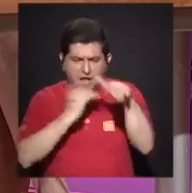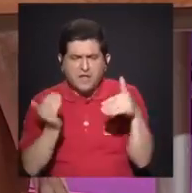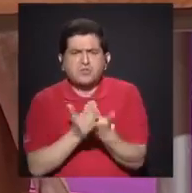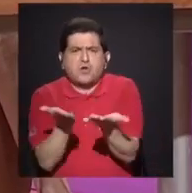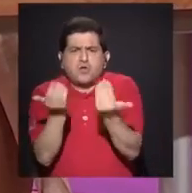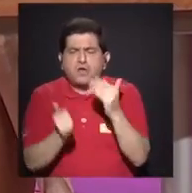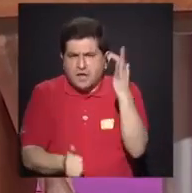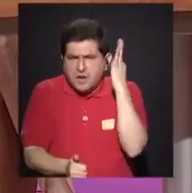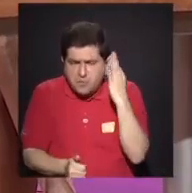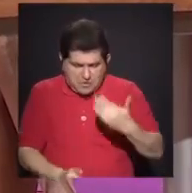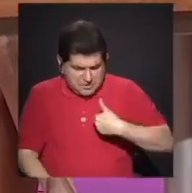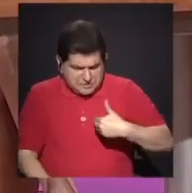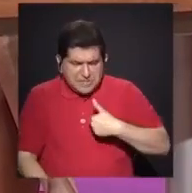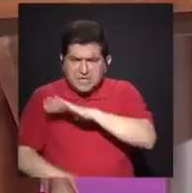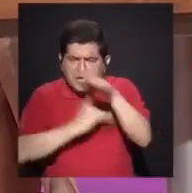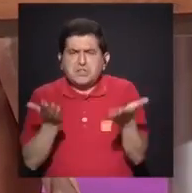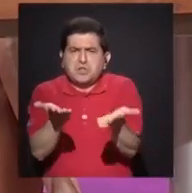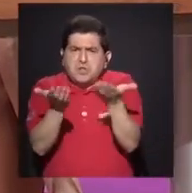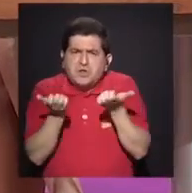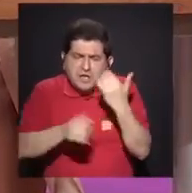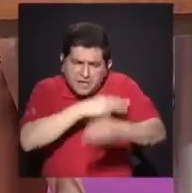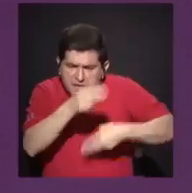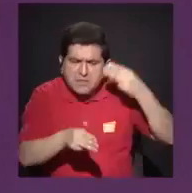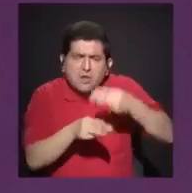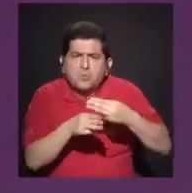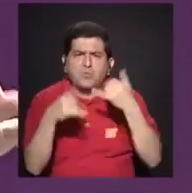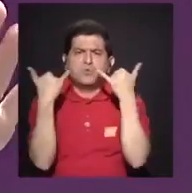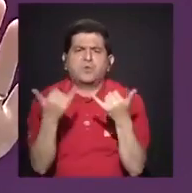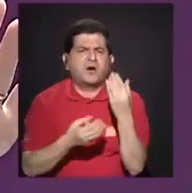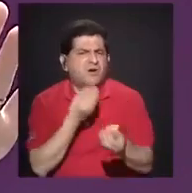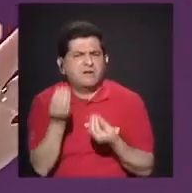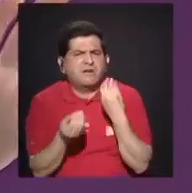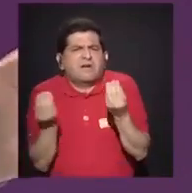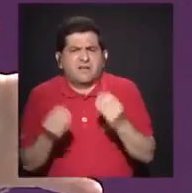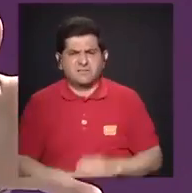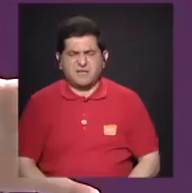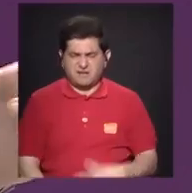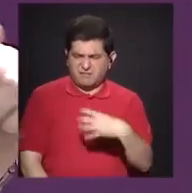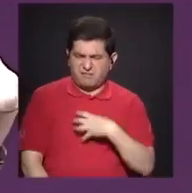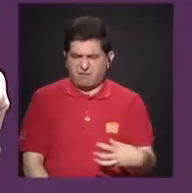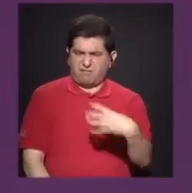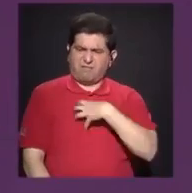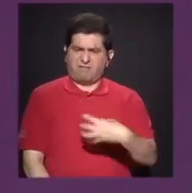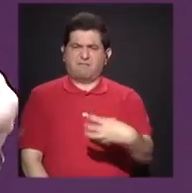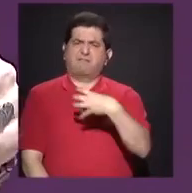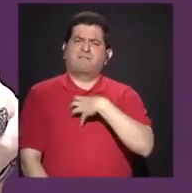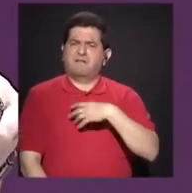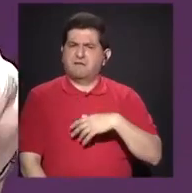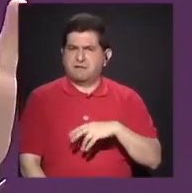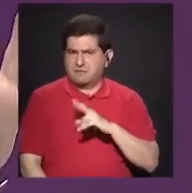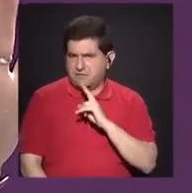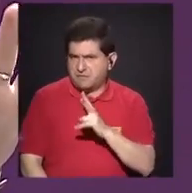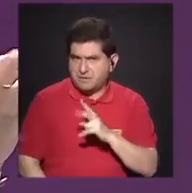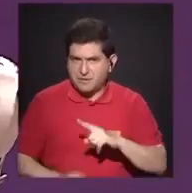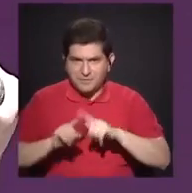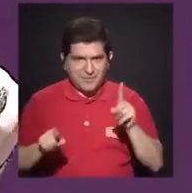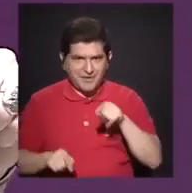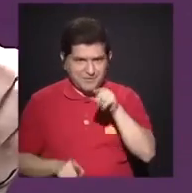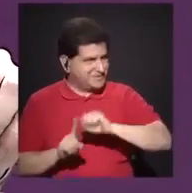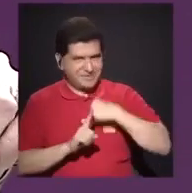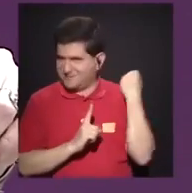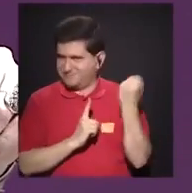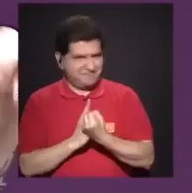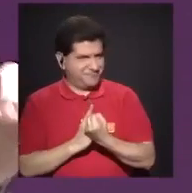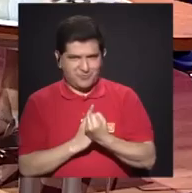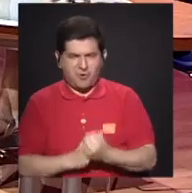buscaban en el mundo, todo lo que querían en el mundo, y ahora lo que están haciendo nada más es como quejándose, ¿verdad? Pero finalmente no es tan así la cosa,